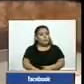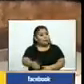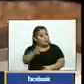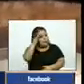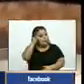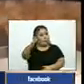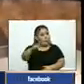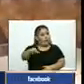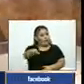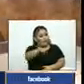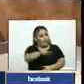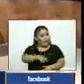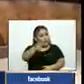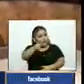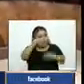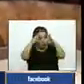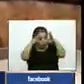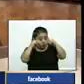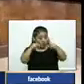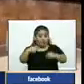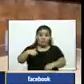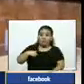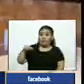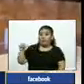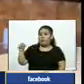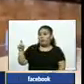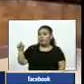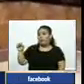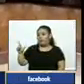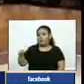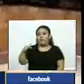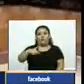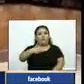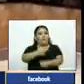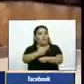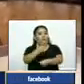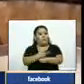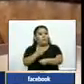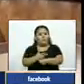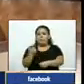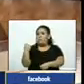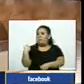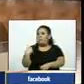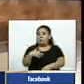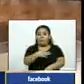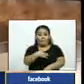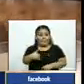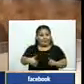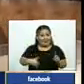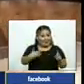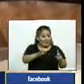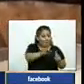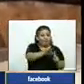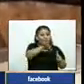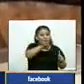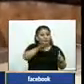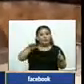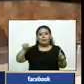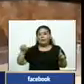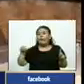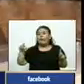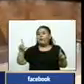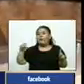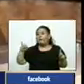Hola, ¿qué tal mis amigos de Hechos El Salvador? Buenas noches, les saluda Axel Cardona de TN23 Guatemala. Recientemente, el presidente electo de Guatemala, Alejandro